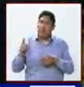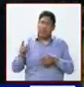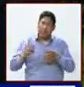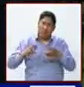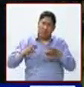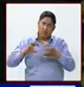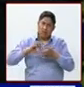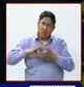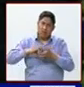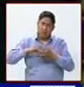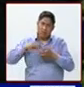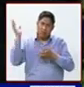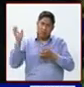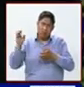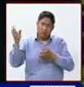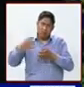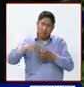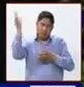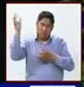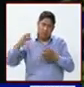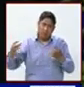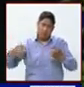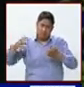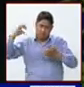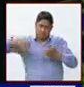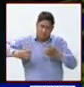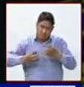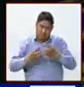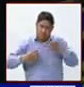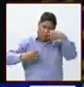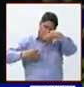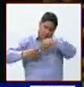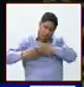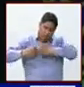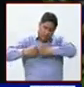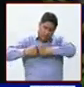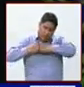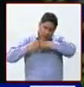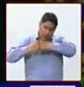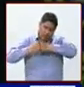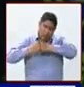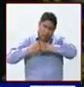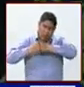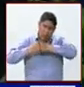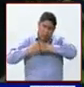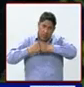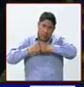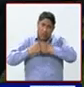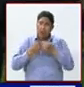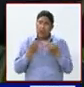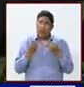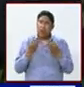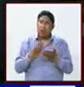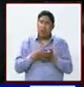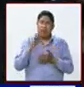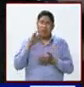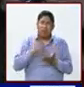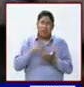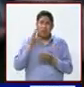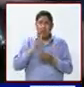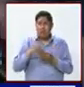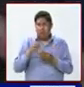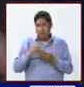dijo. Porque mis cartílagos están, dice, bien dañados. Sí. ¿Más o menos cuánto dinero es eso?